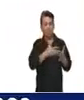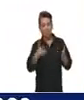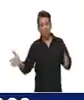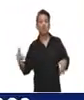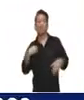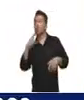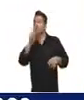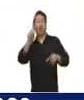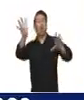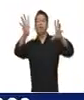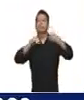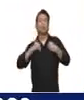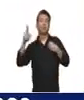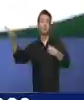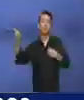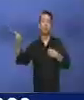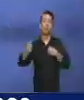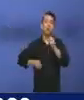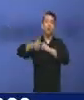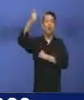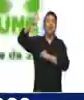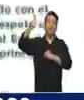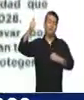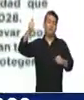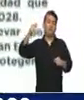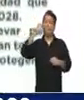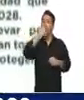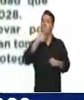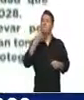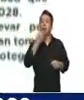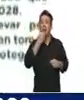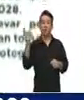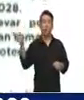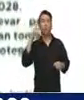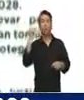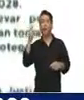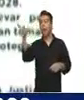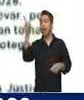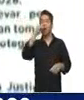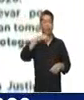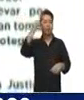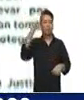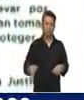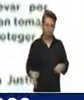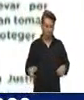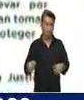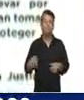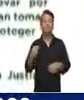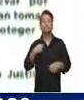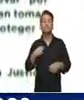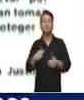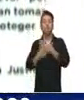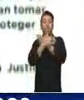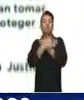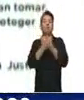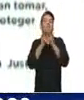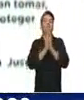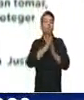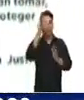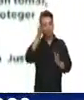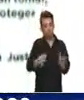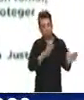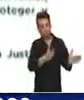electorales porque participamos contra un partido ilegal e ilegítimo como partido exigimos que se respete el debido proceso y